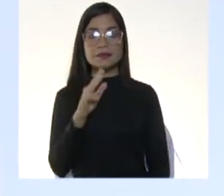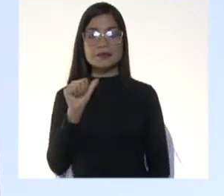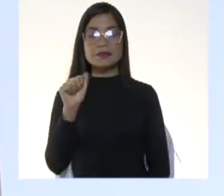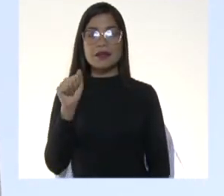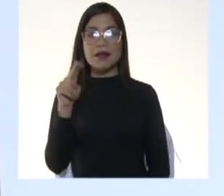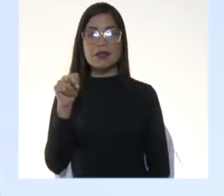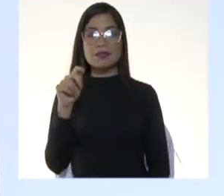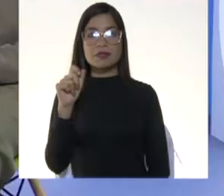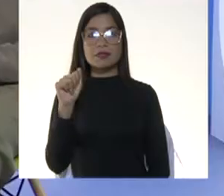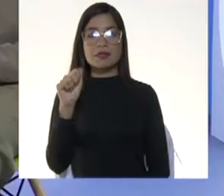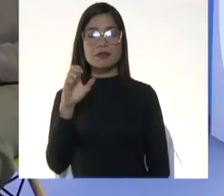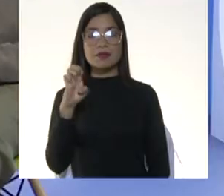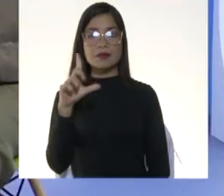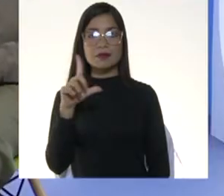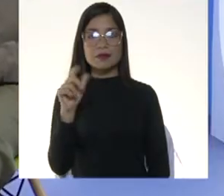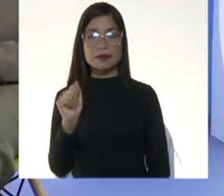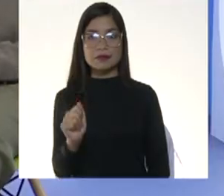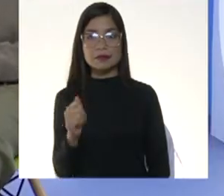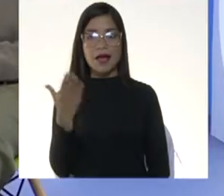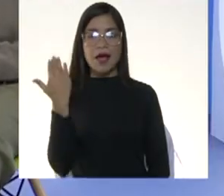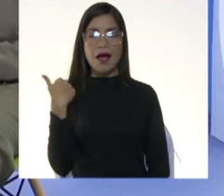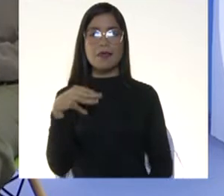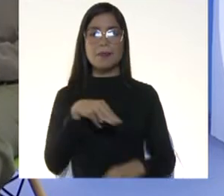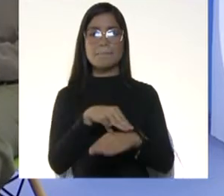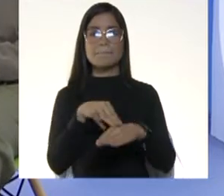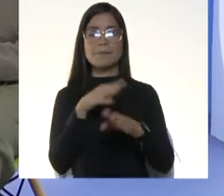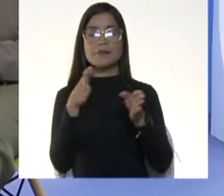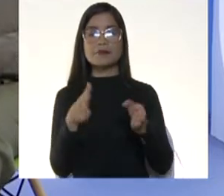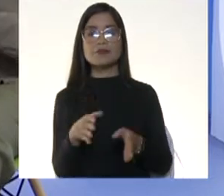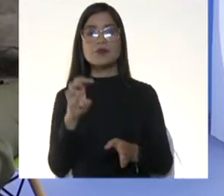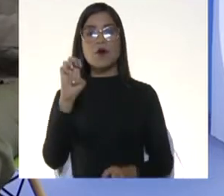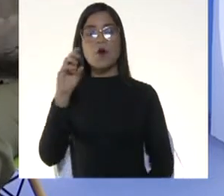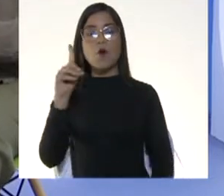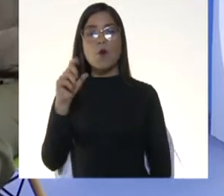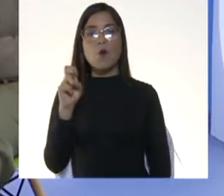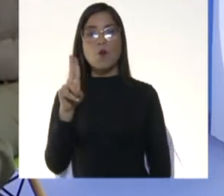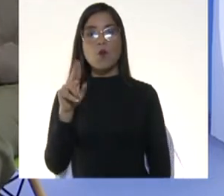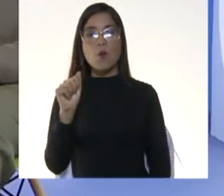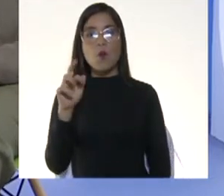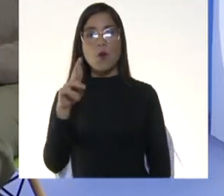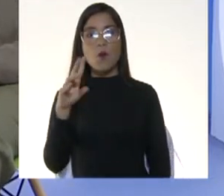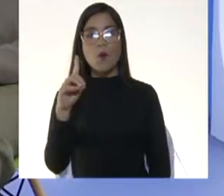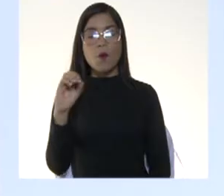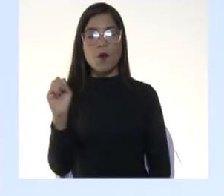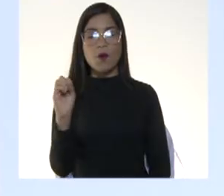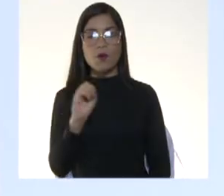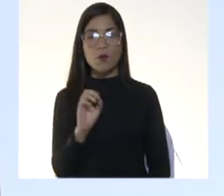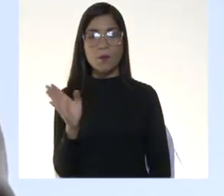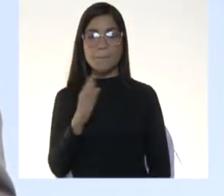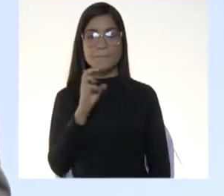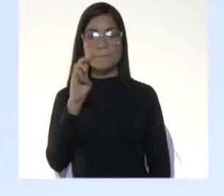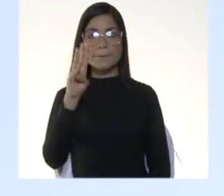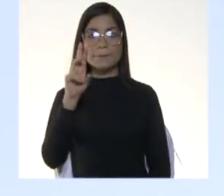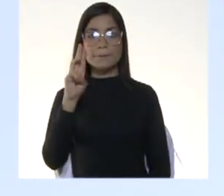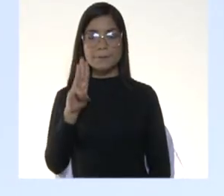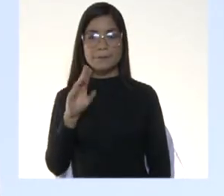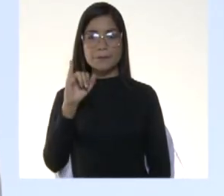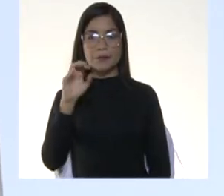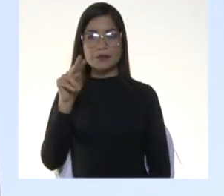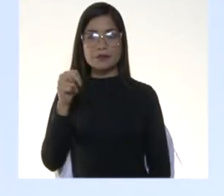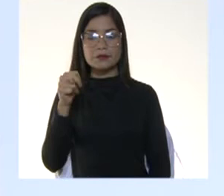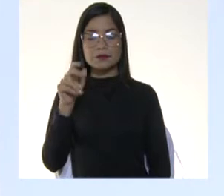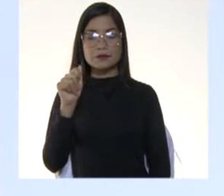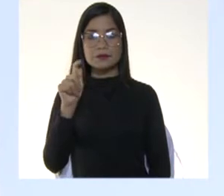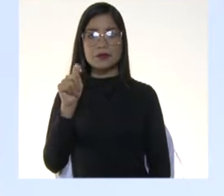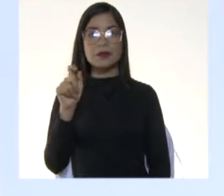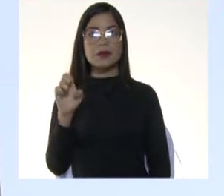exministro ya ahorita Eduardo Piñate, hemos venido atravesando un elemento descriptivo para potenciar